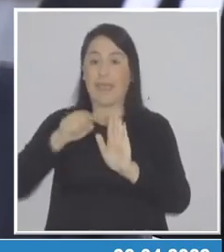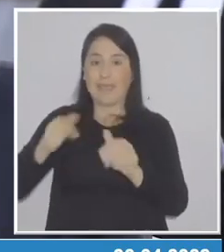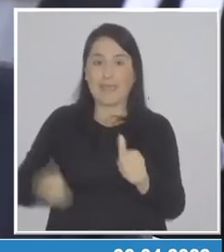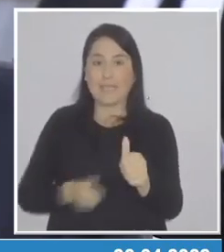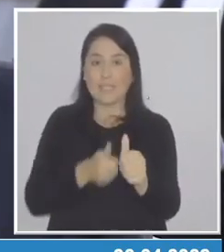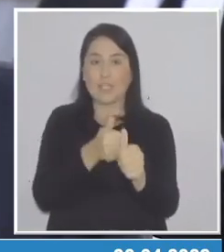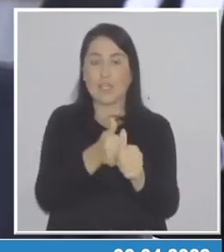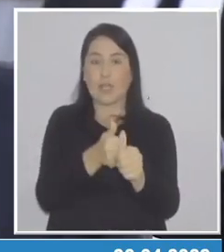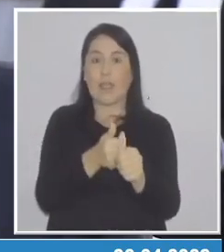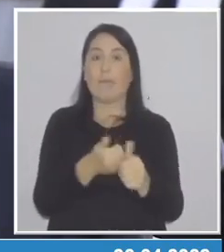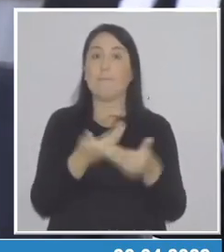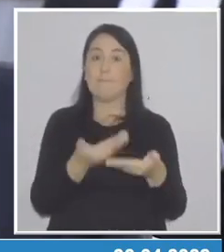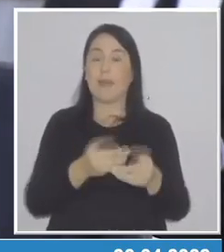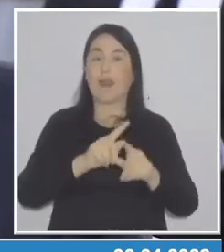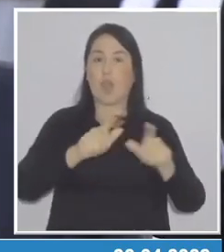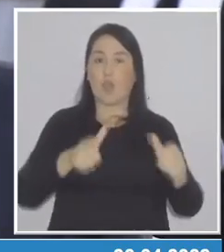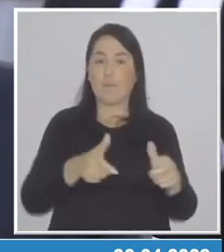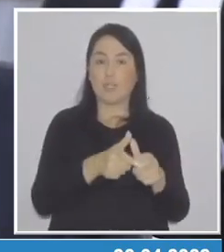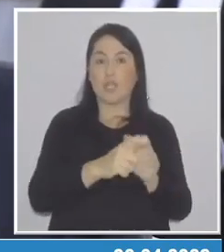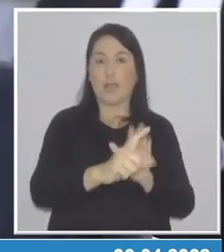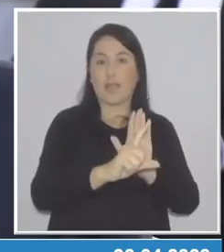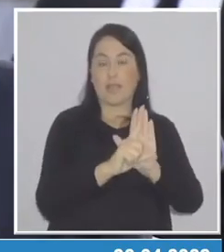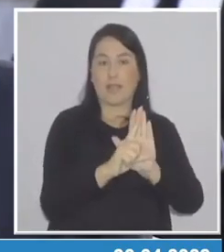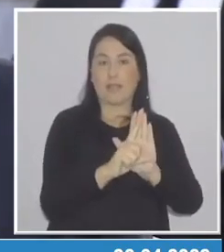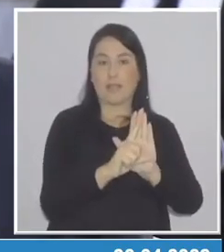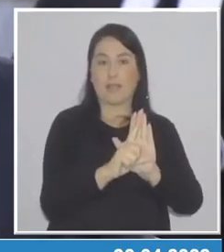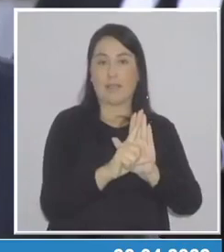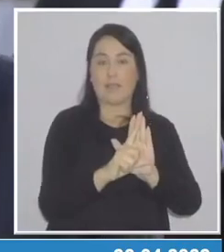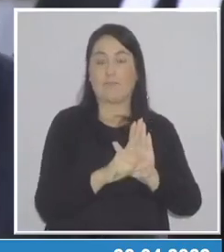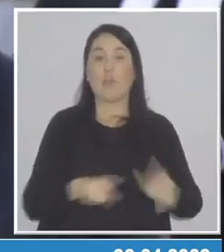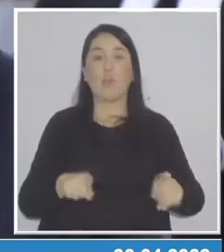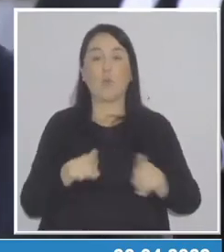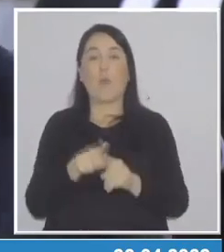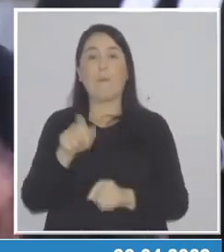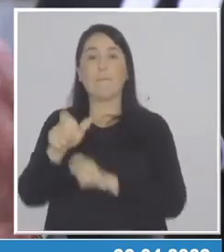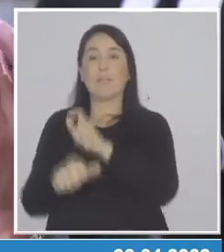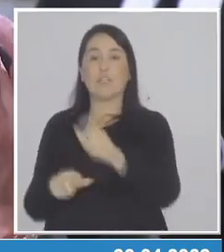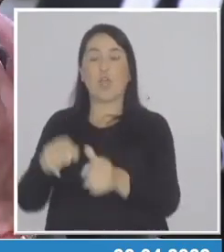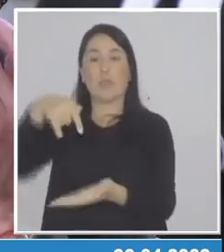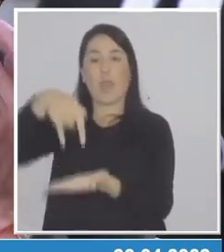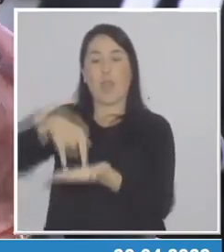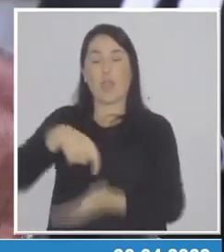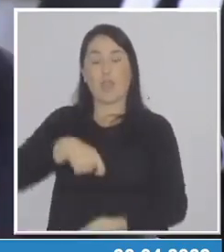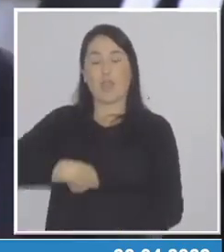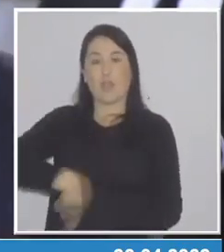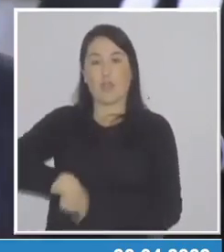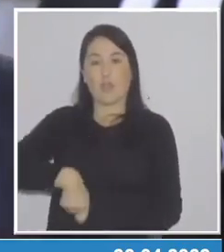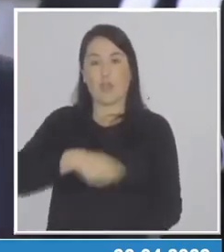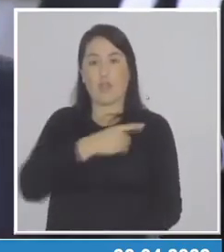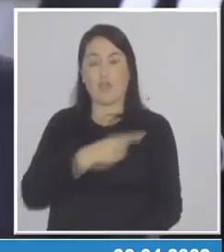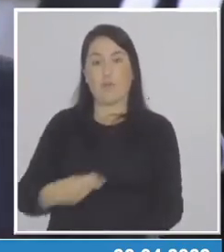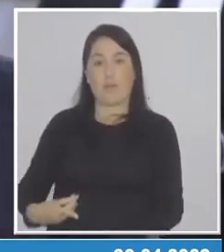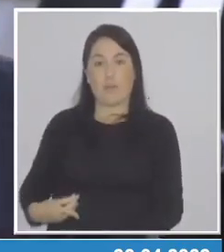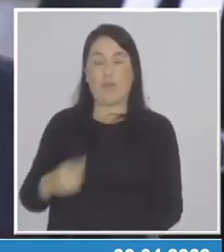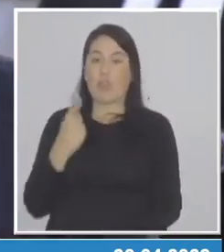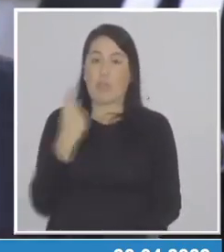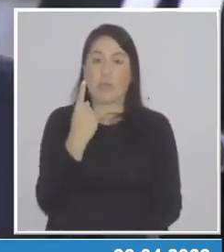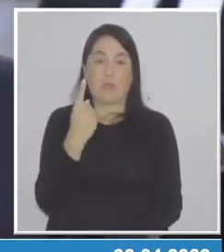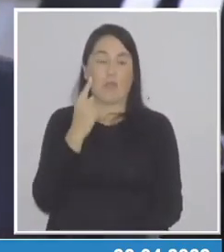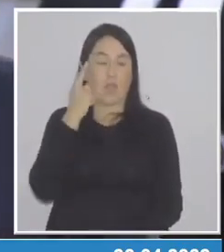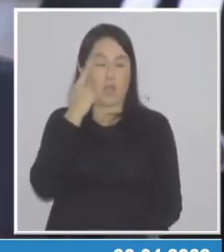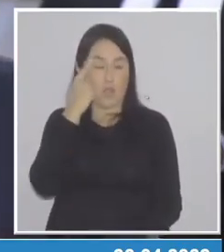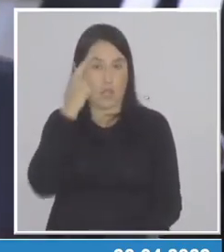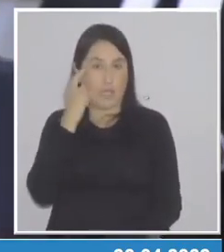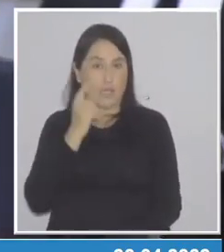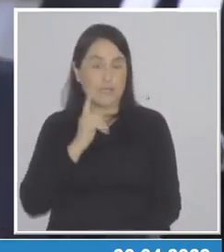tanto a las comisiones legislativas como a los parlamentarios individualmente considerados. El